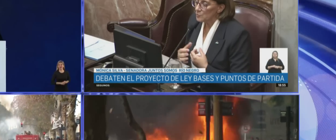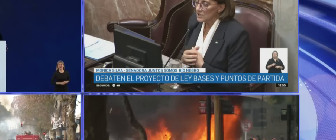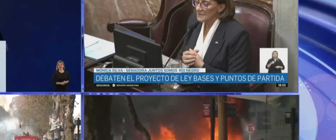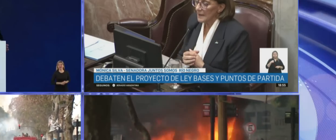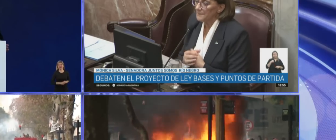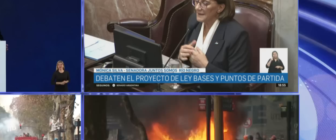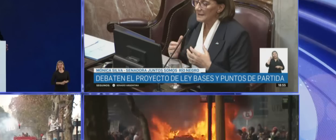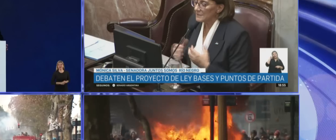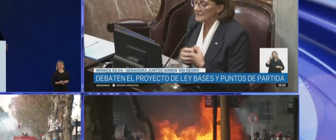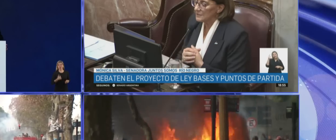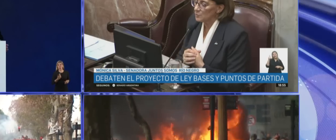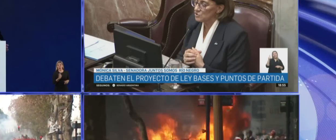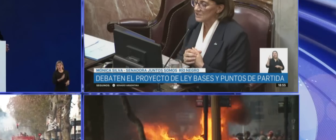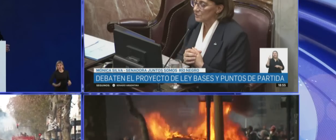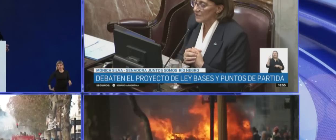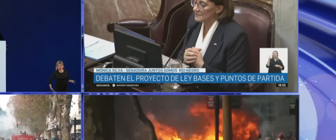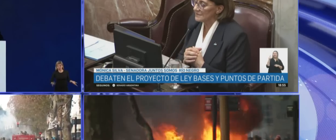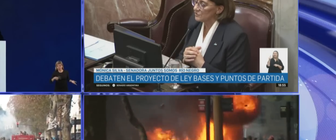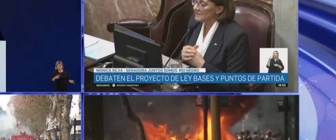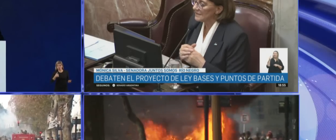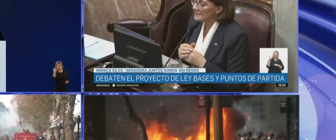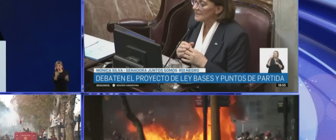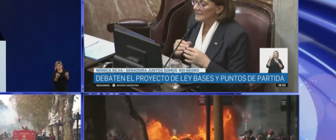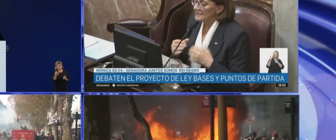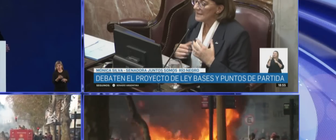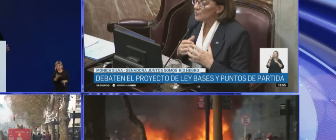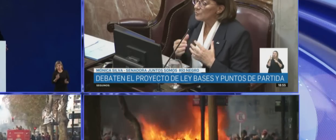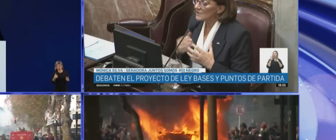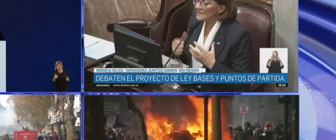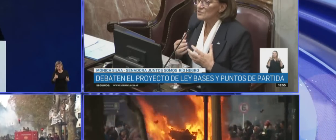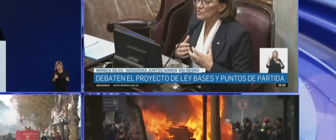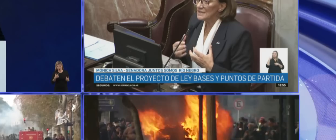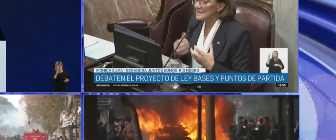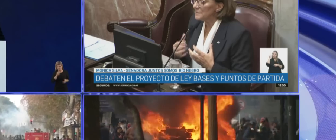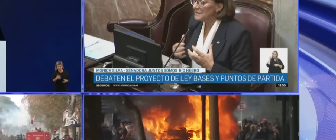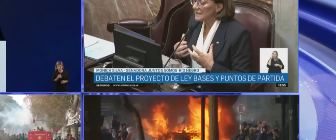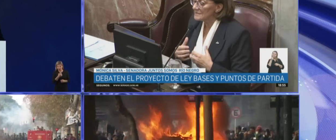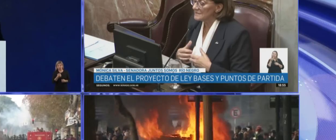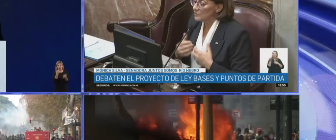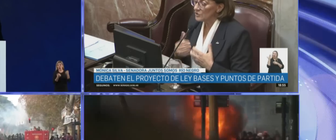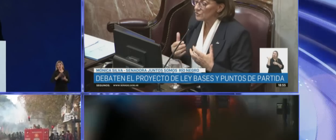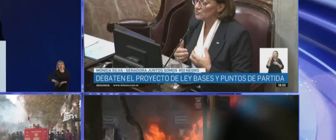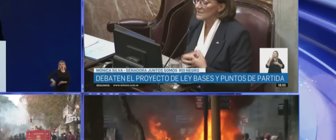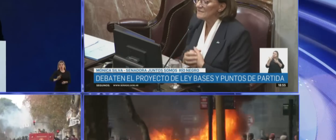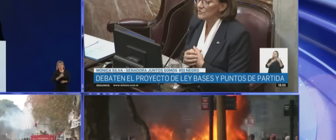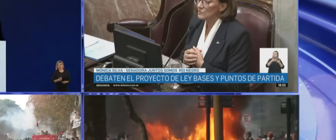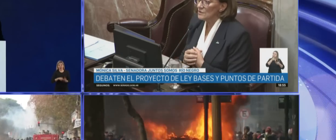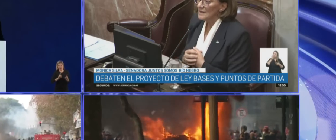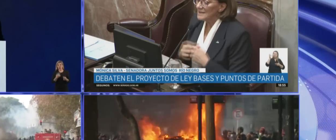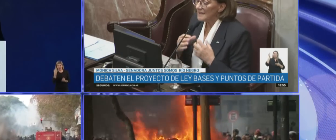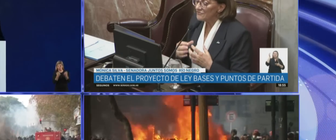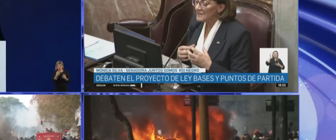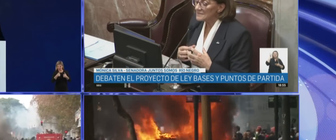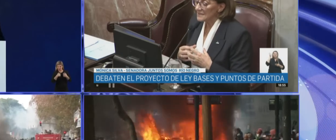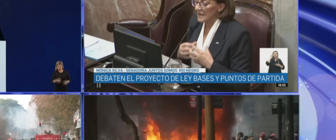porque puedo ser presidente, pero no dejo de ser economista, ni lo voy a dejar de ser. Además, después de